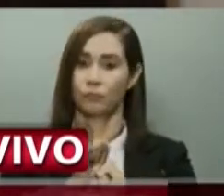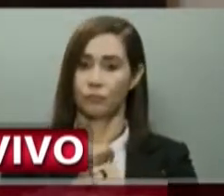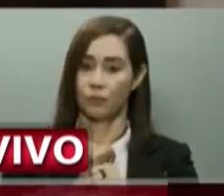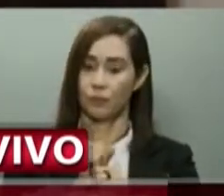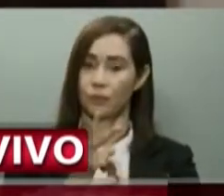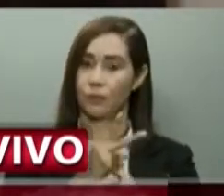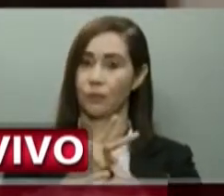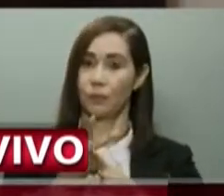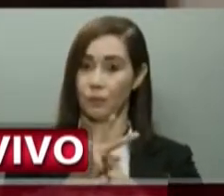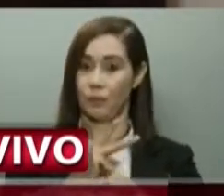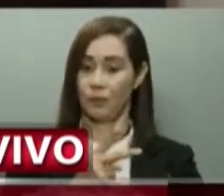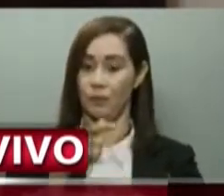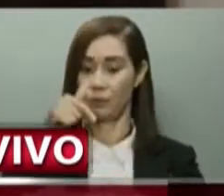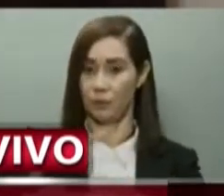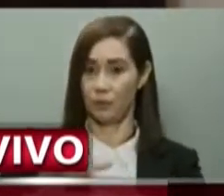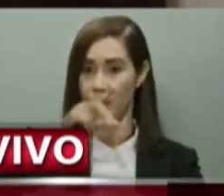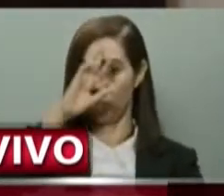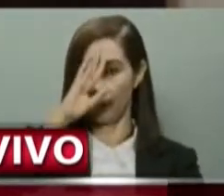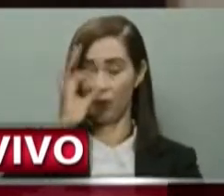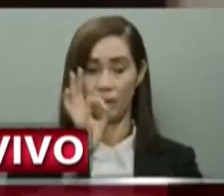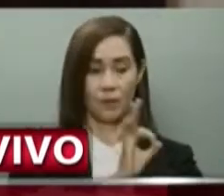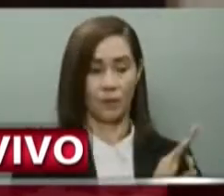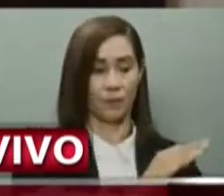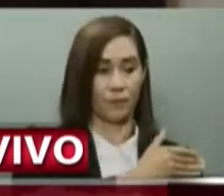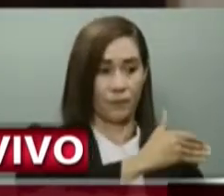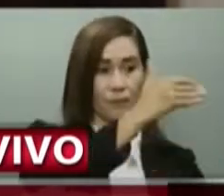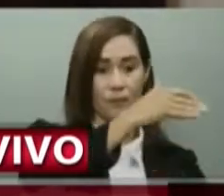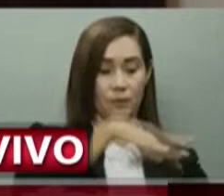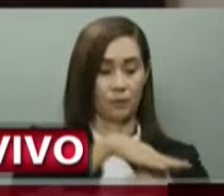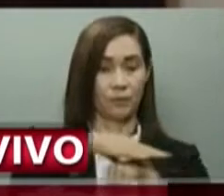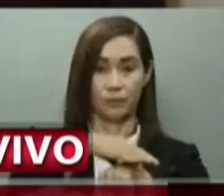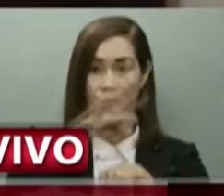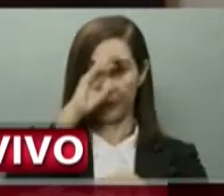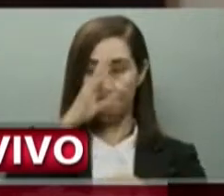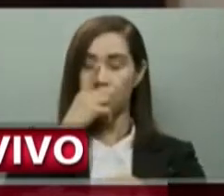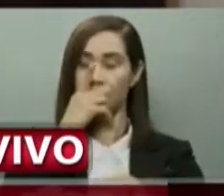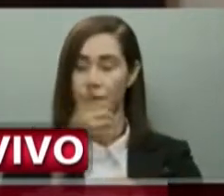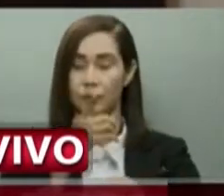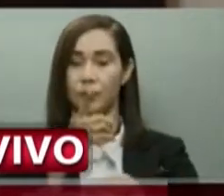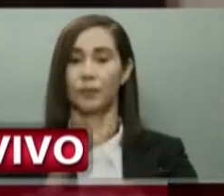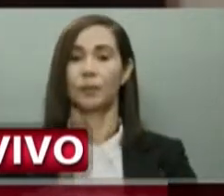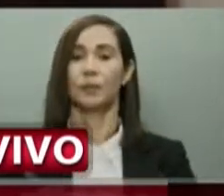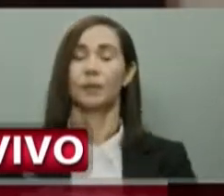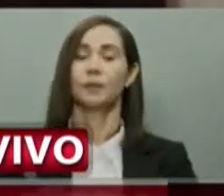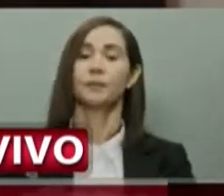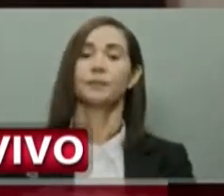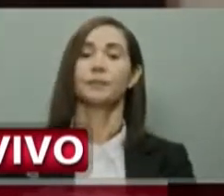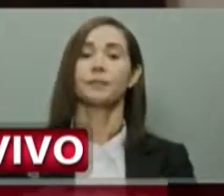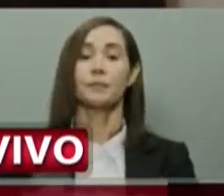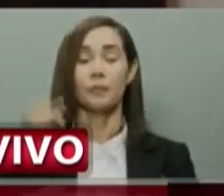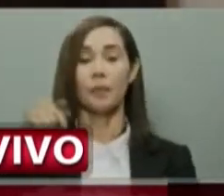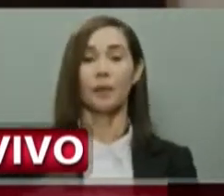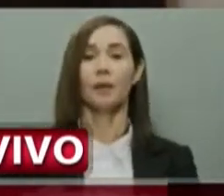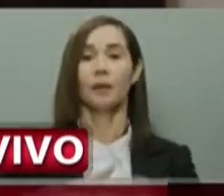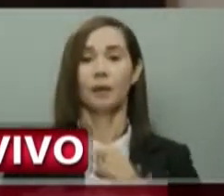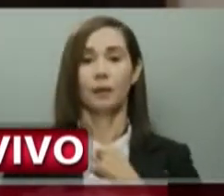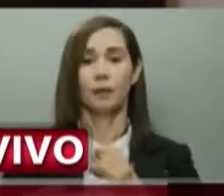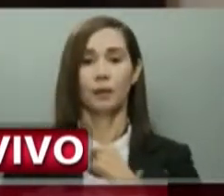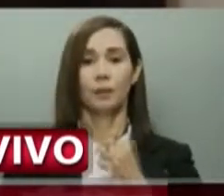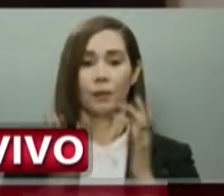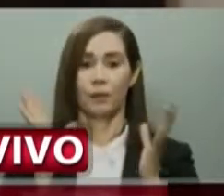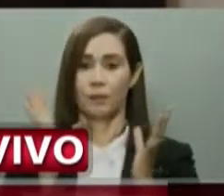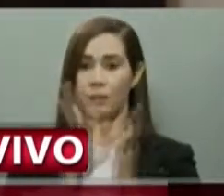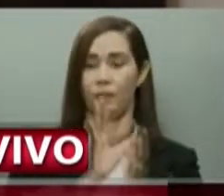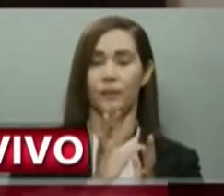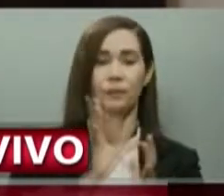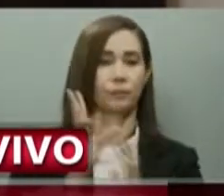para garantizar la integridad de nuestra frontera, de nuestro territorio y que el país no se